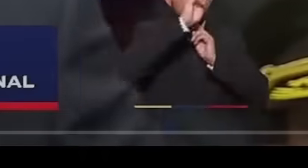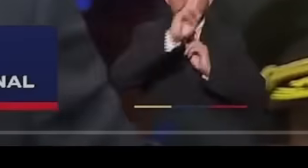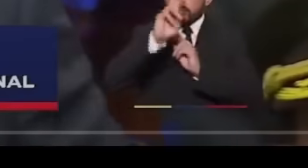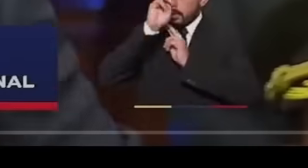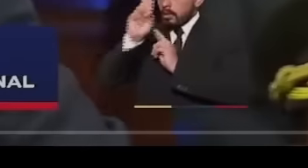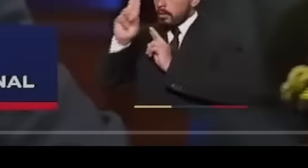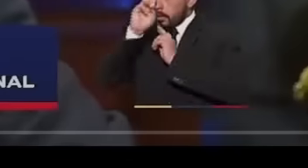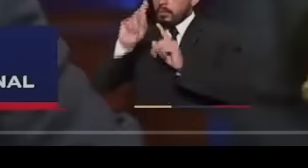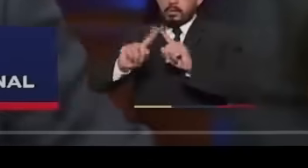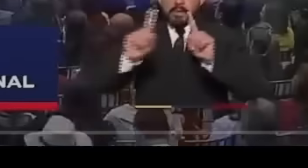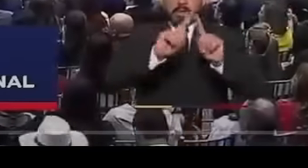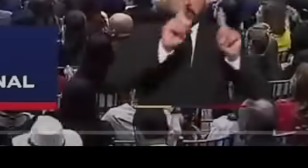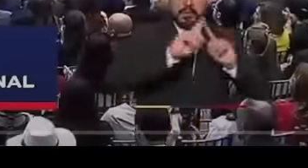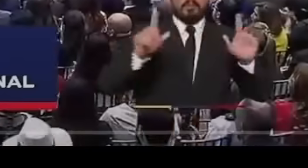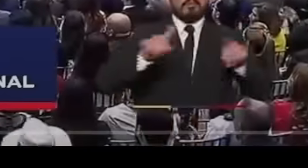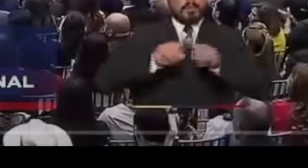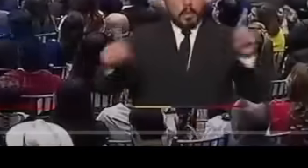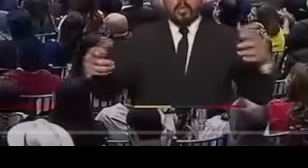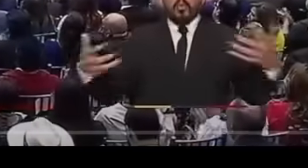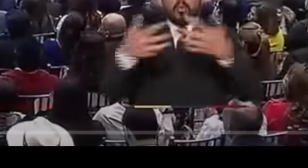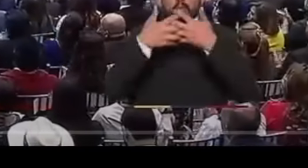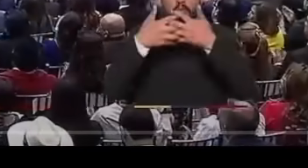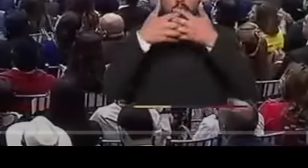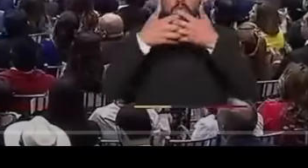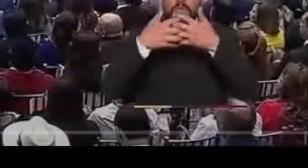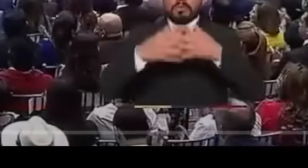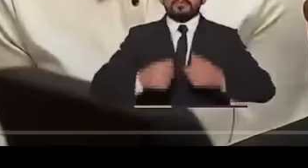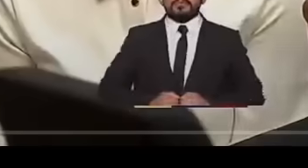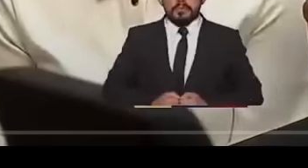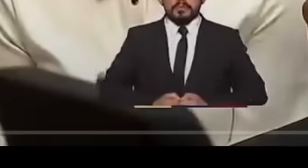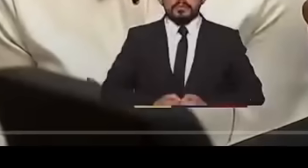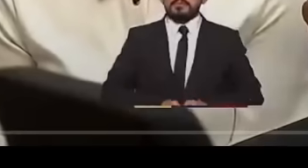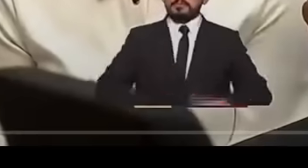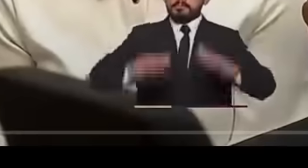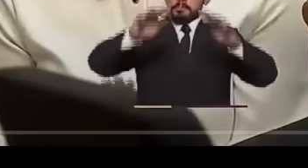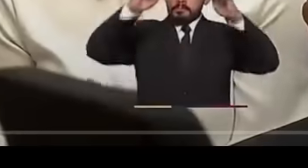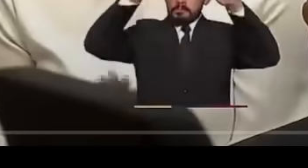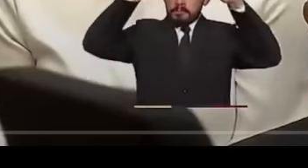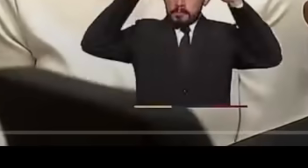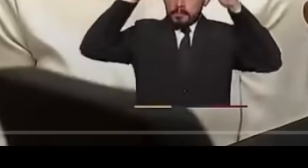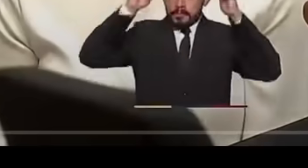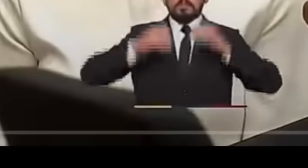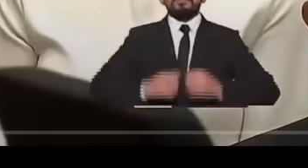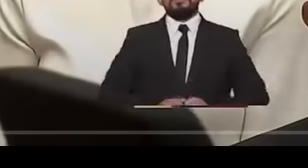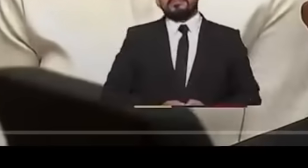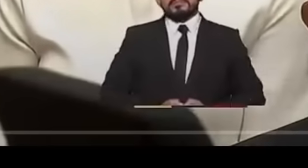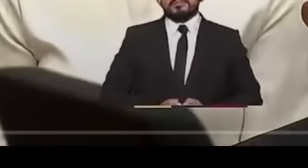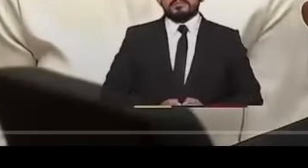discrepancias. Ese es el acuerdo. Y está muy bien.